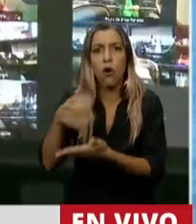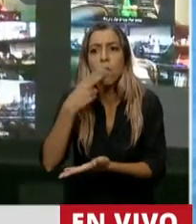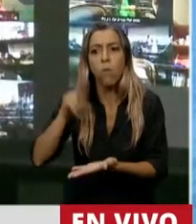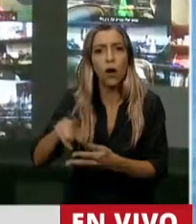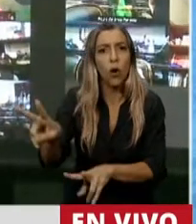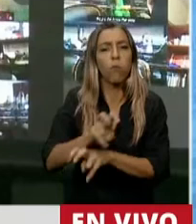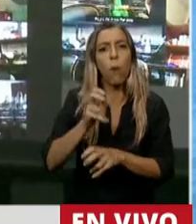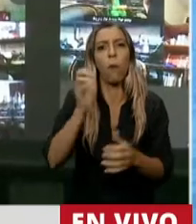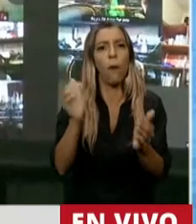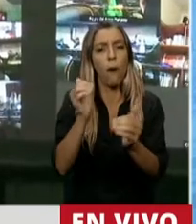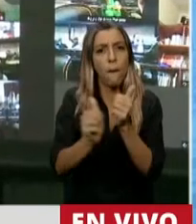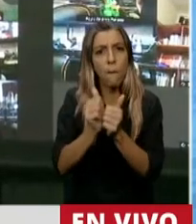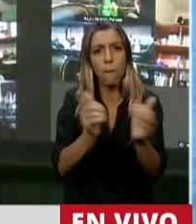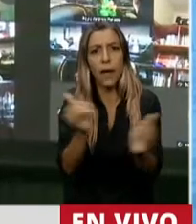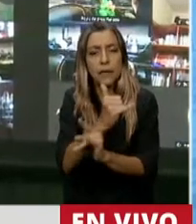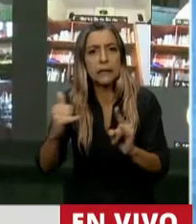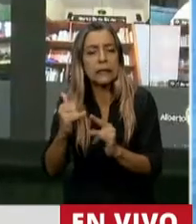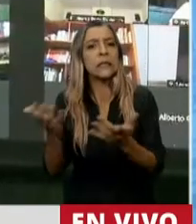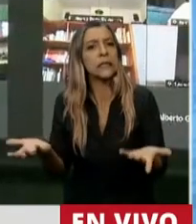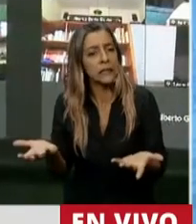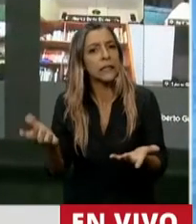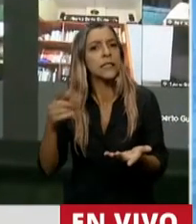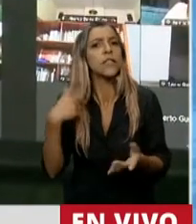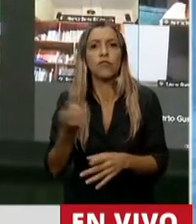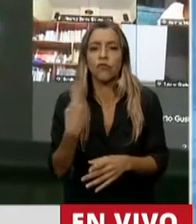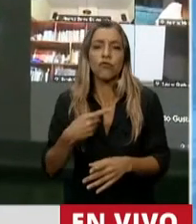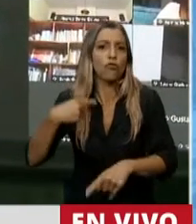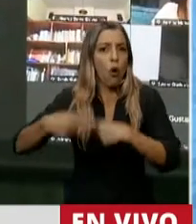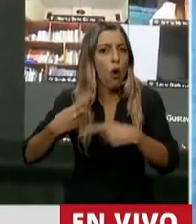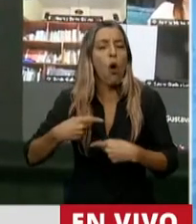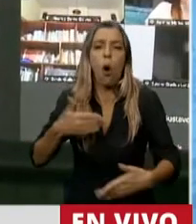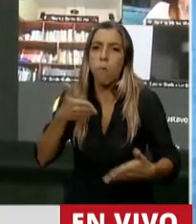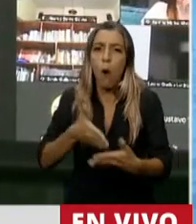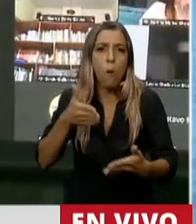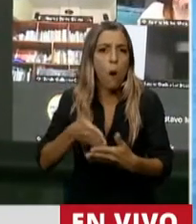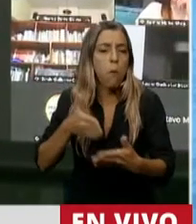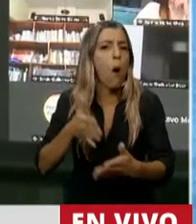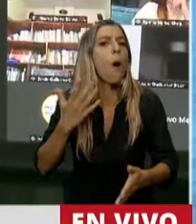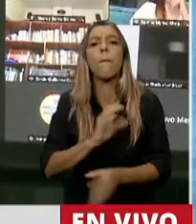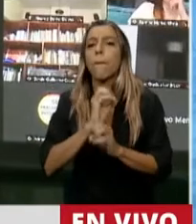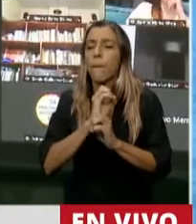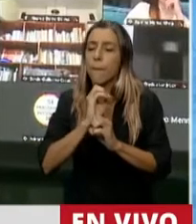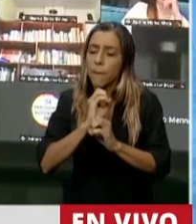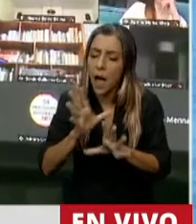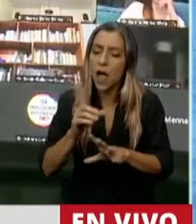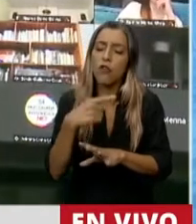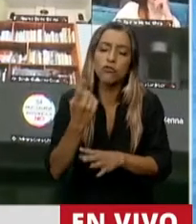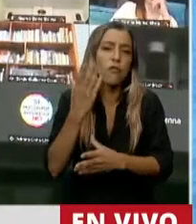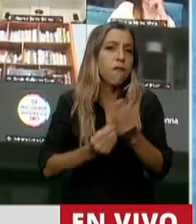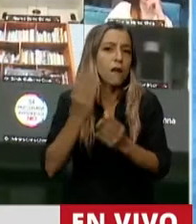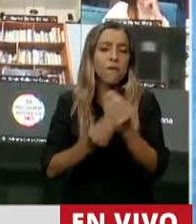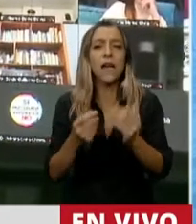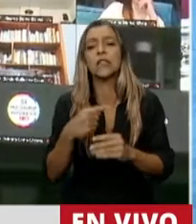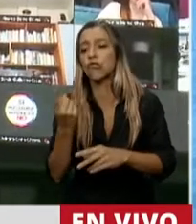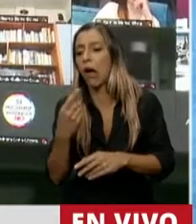medianas empresas. Y seguimos tropezando sistemáticamente con la misma piedra,